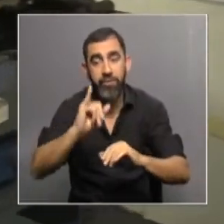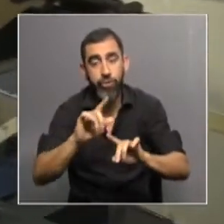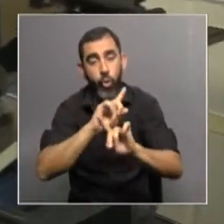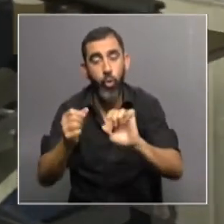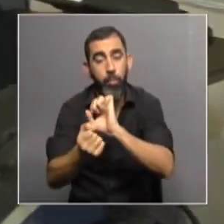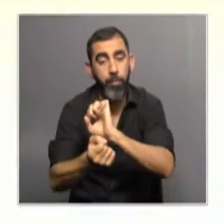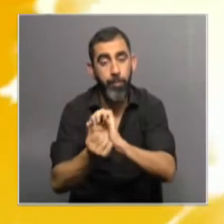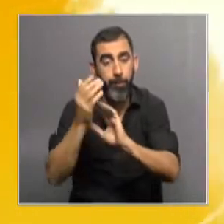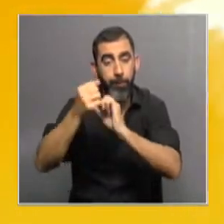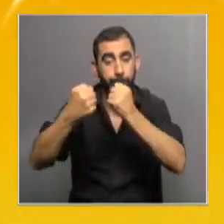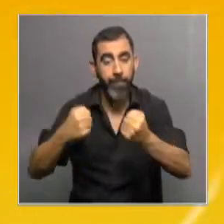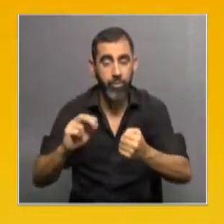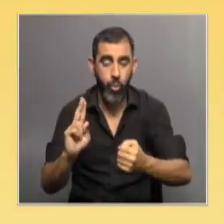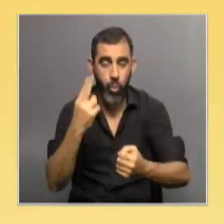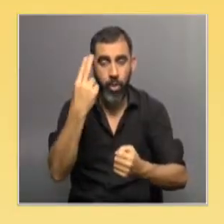sin prisión de nuestro país